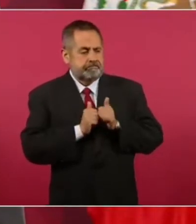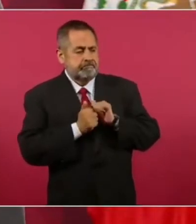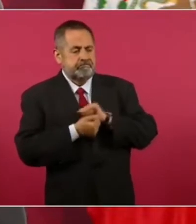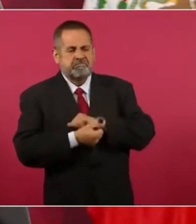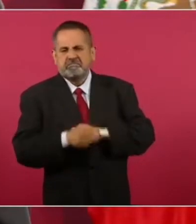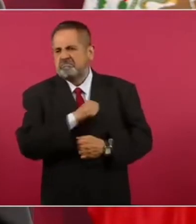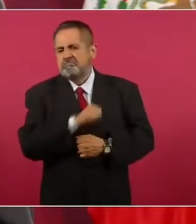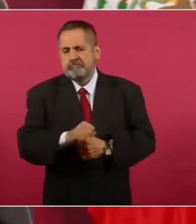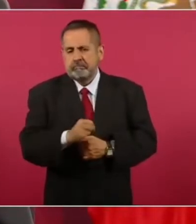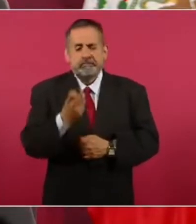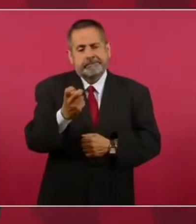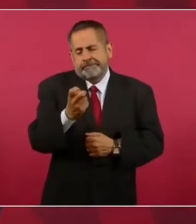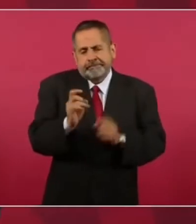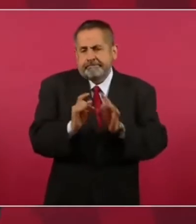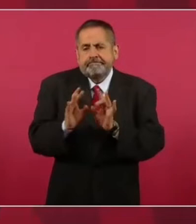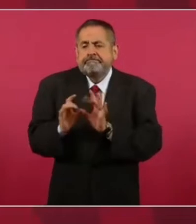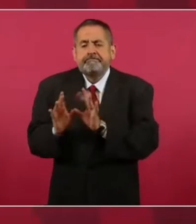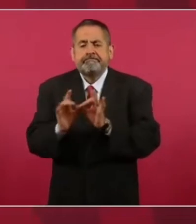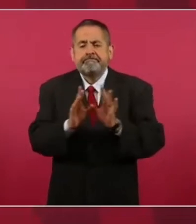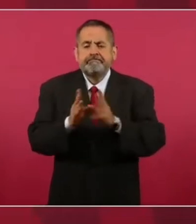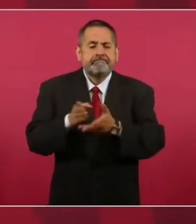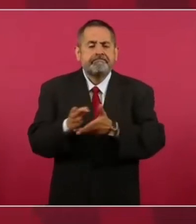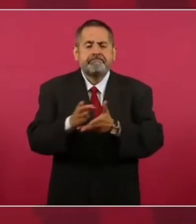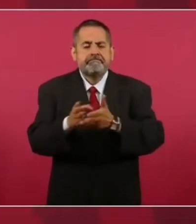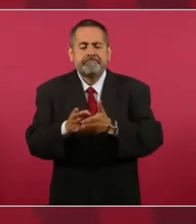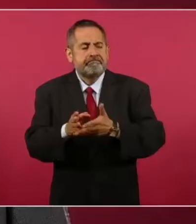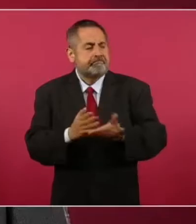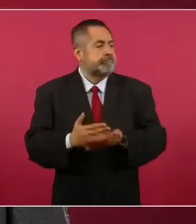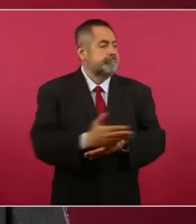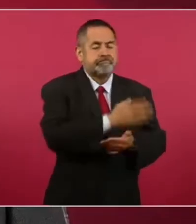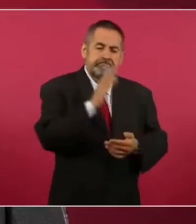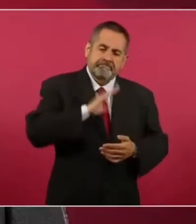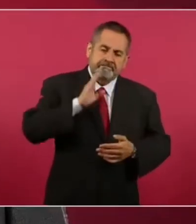a tomar el camino de las conductas antisociales.